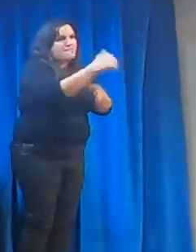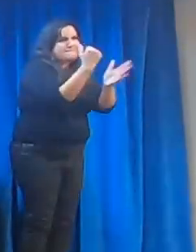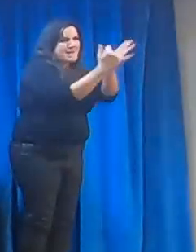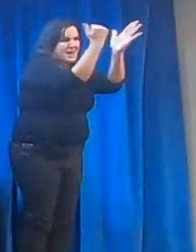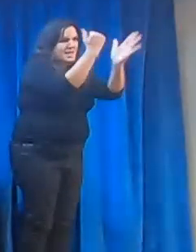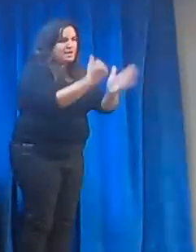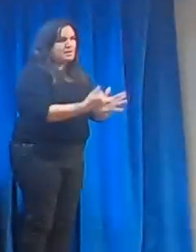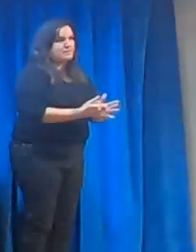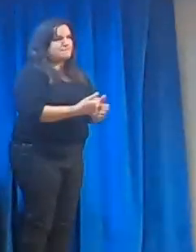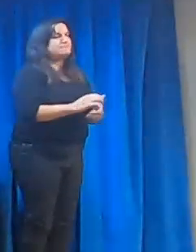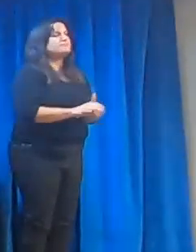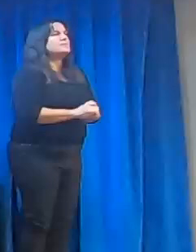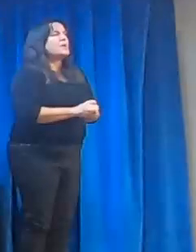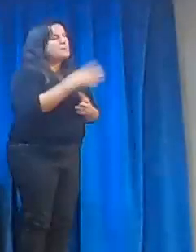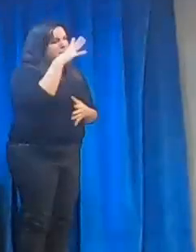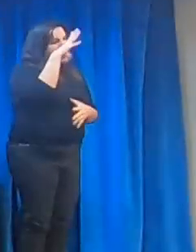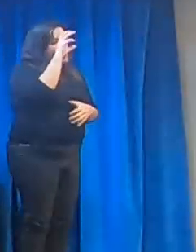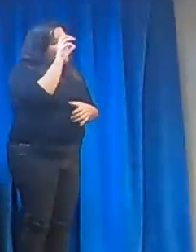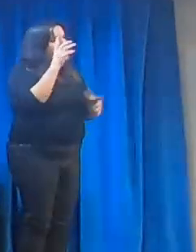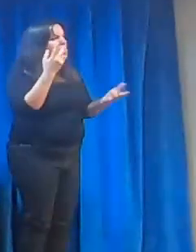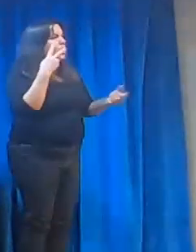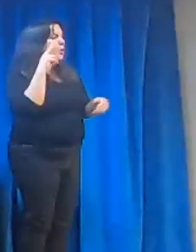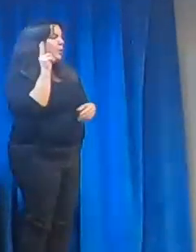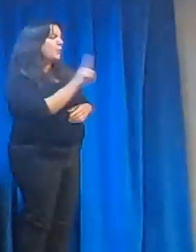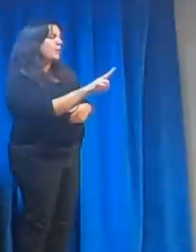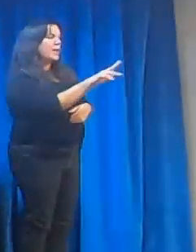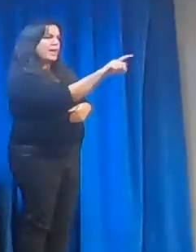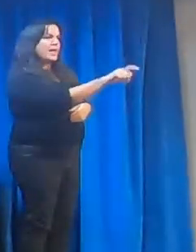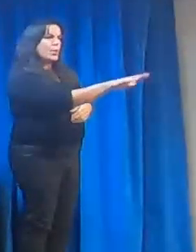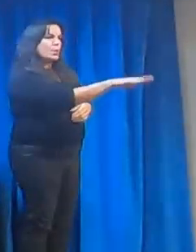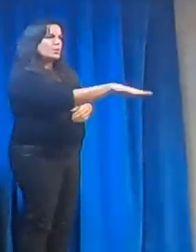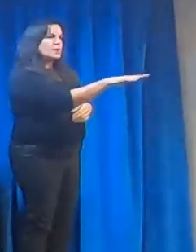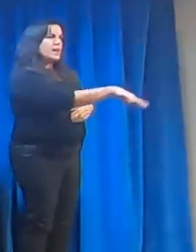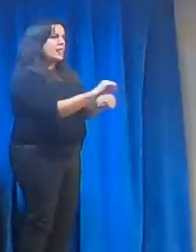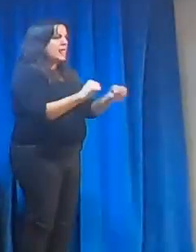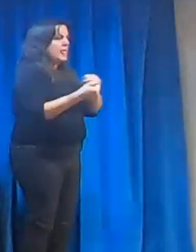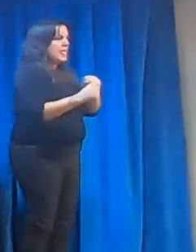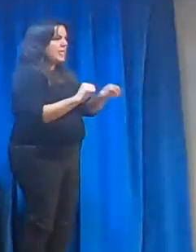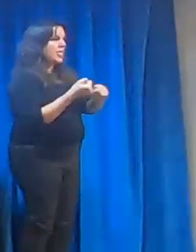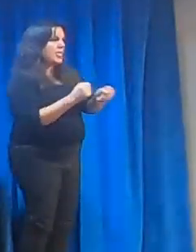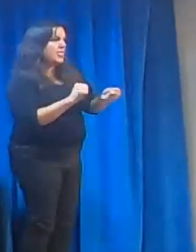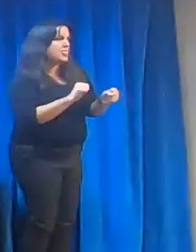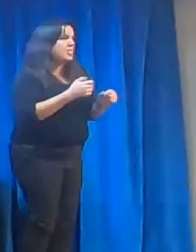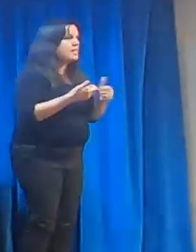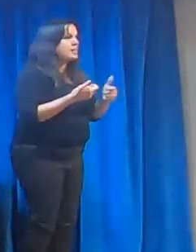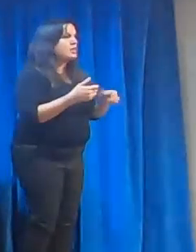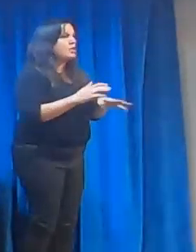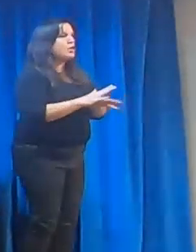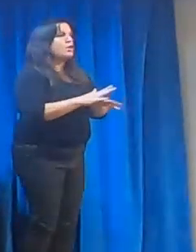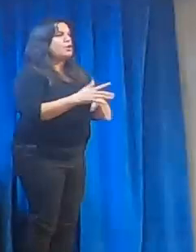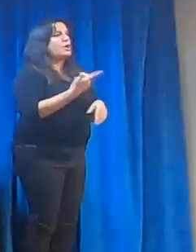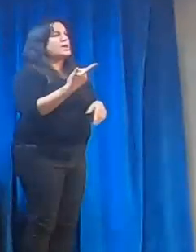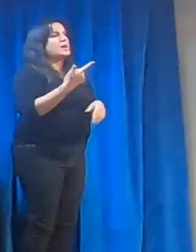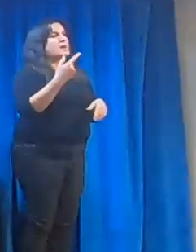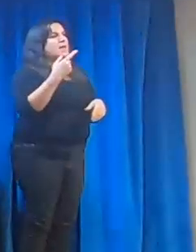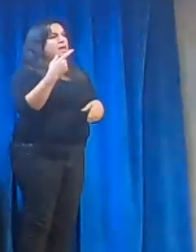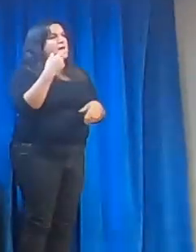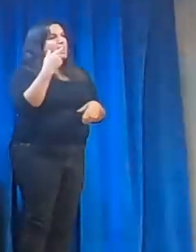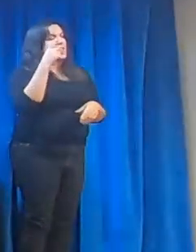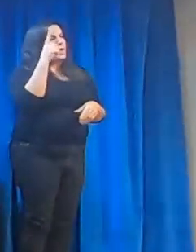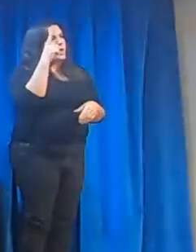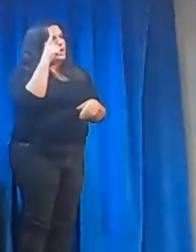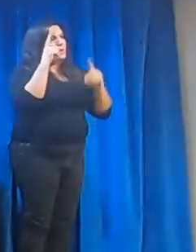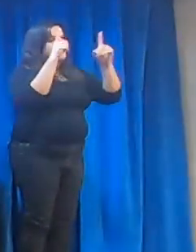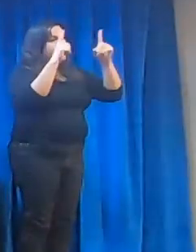vez observando en un aula, había un niño muy tenso, muy movilizo, y la maestra le puso la mano cañón. Hizo